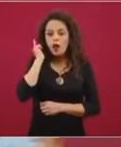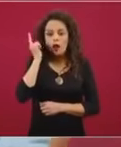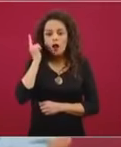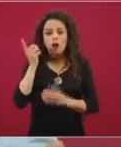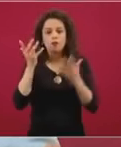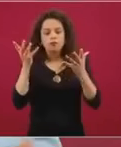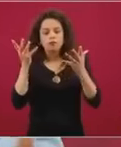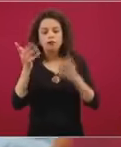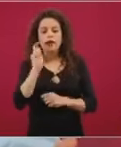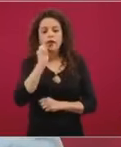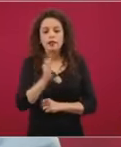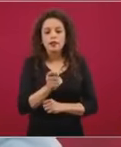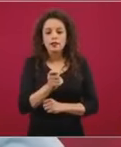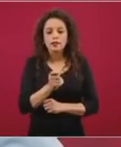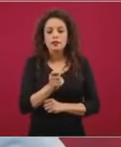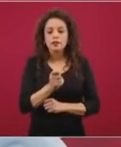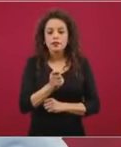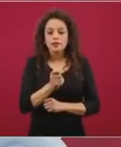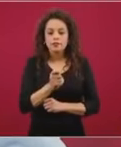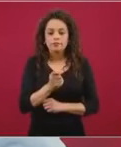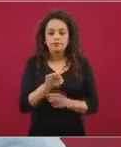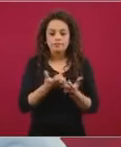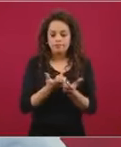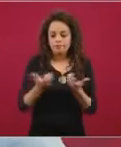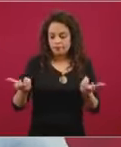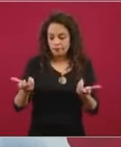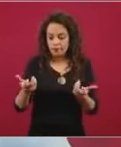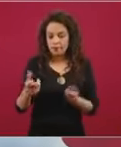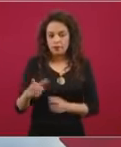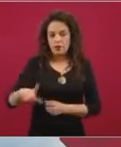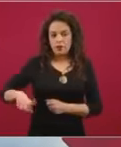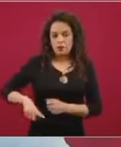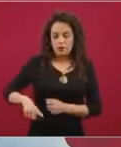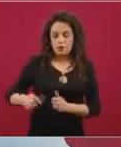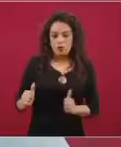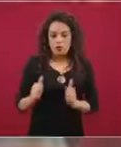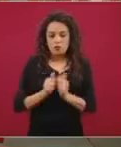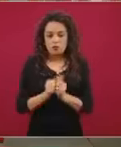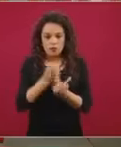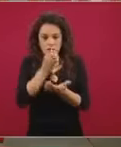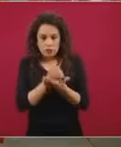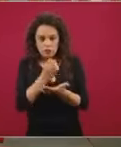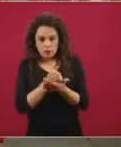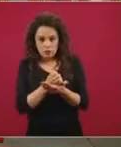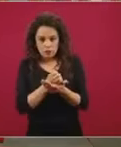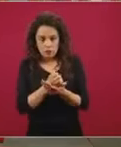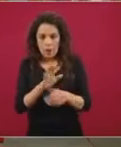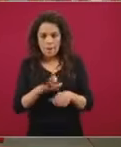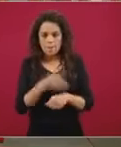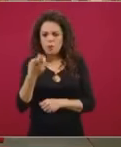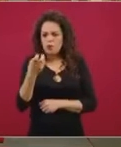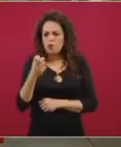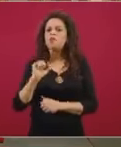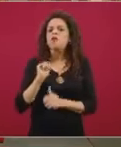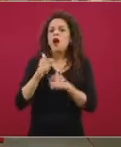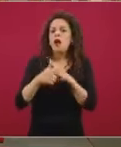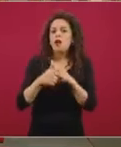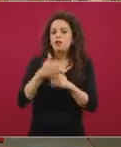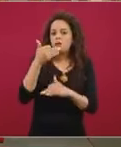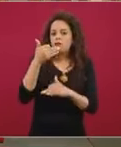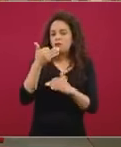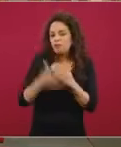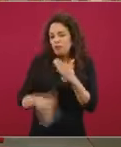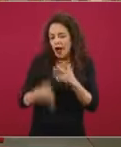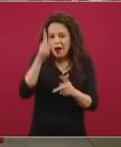el ejercicio del gobierno del poder económico, ¿no? Y que había como una asignatura pendiente ahí. Entonces